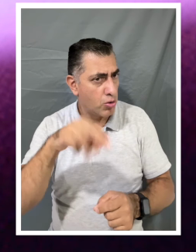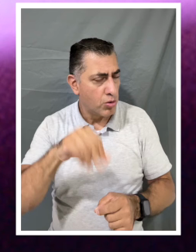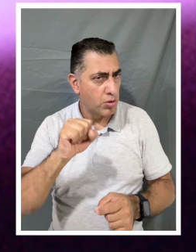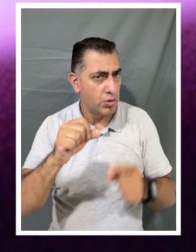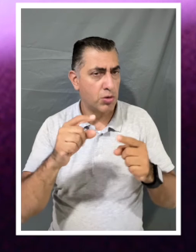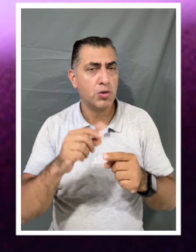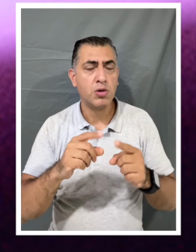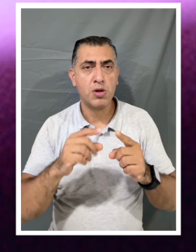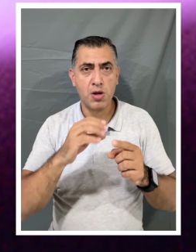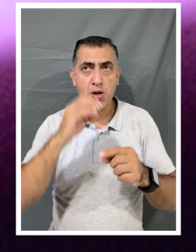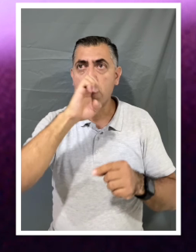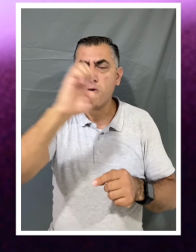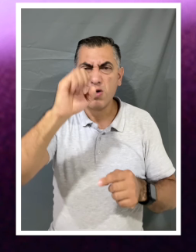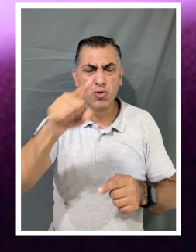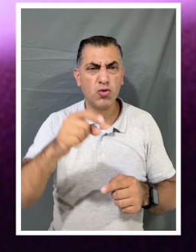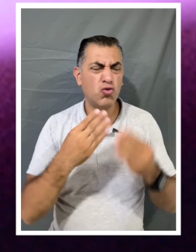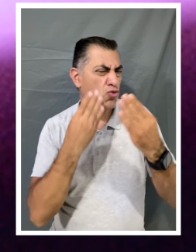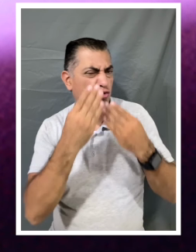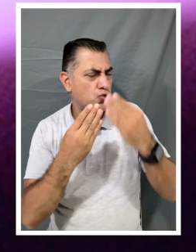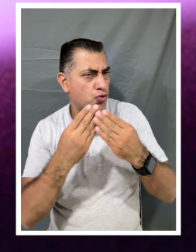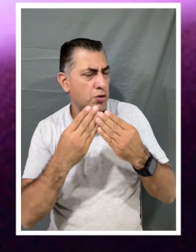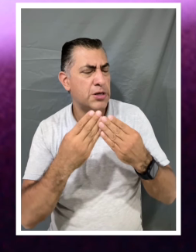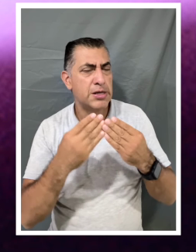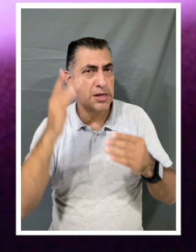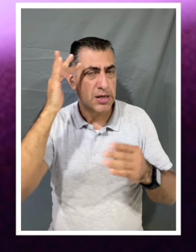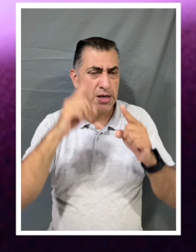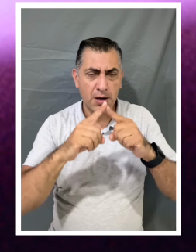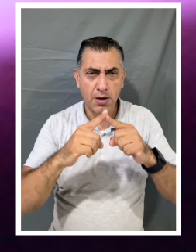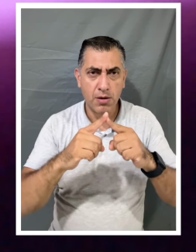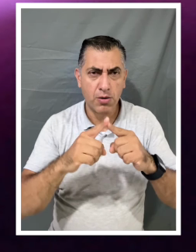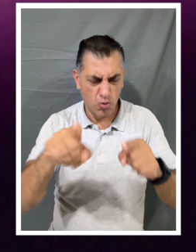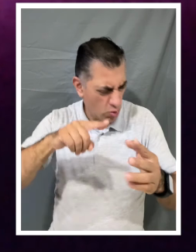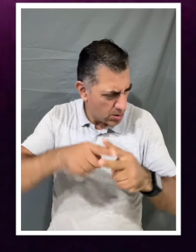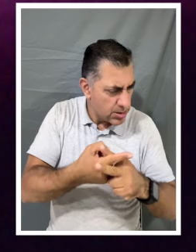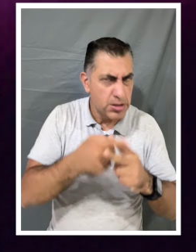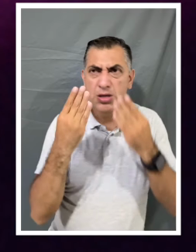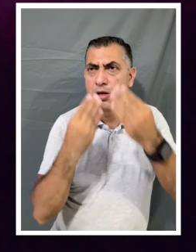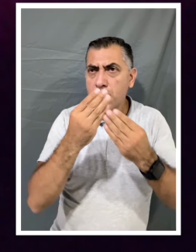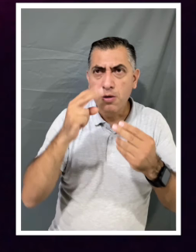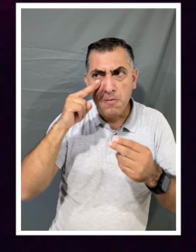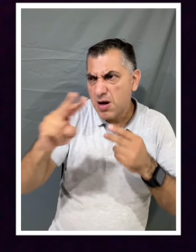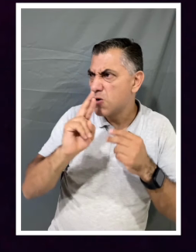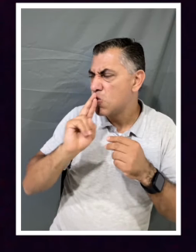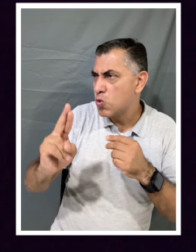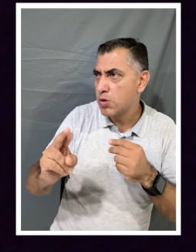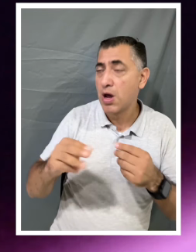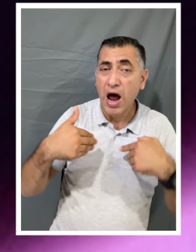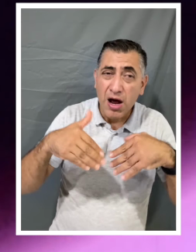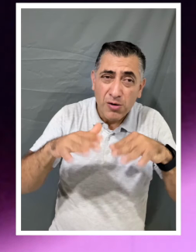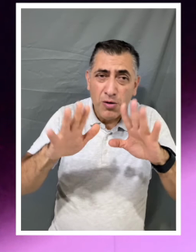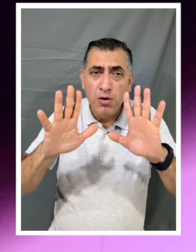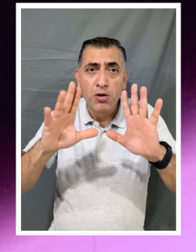recomiendo que sirvas en la iglesia en donde sea Y si empiezas a servir Y ves resultados que ni